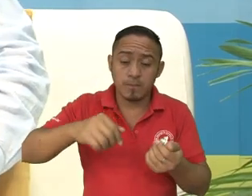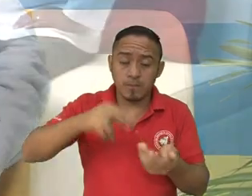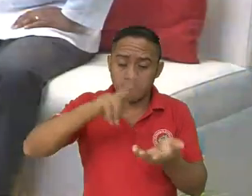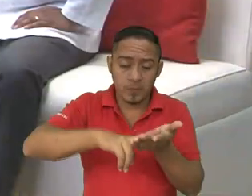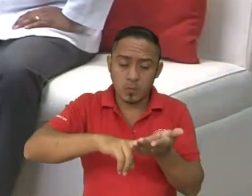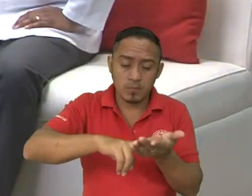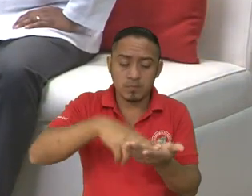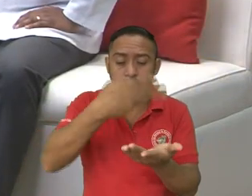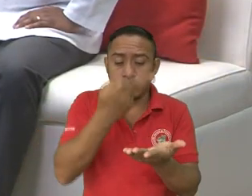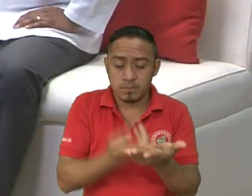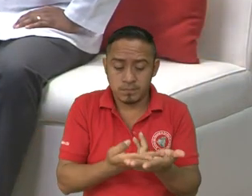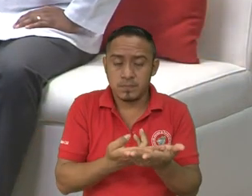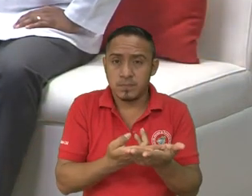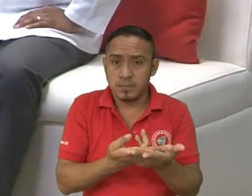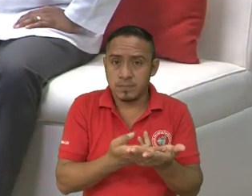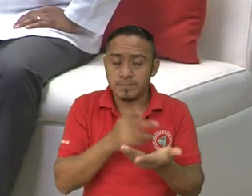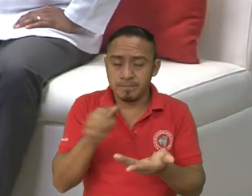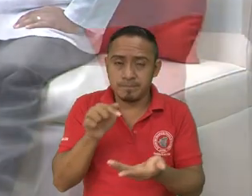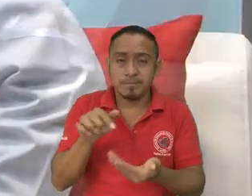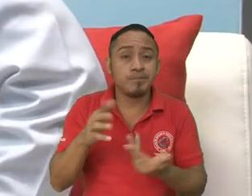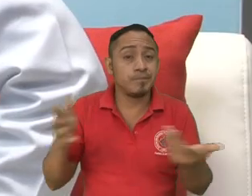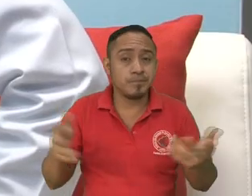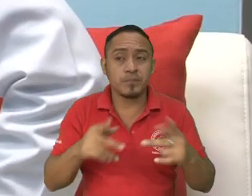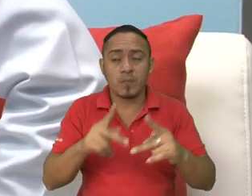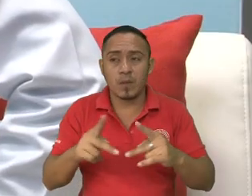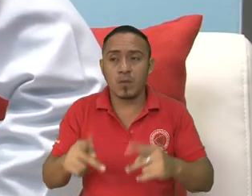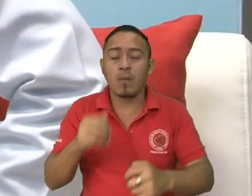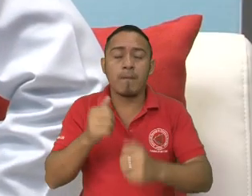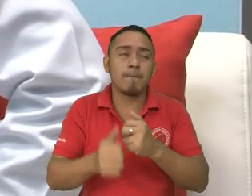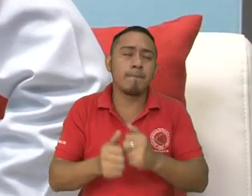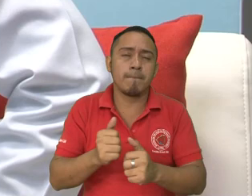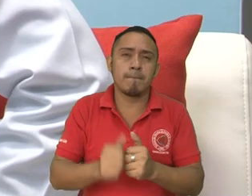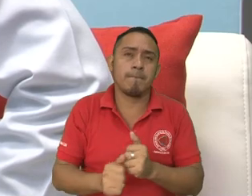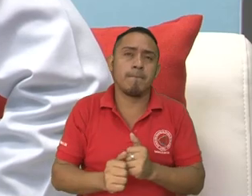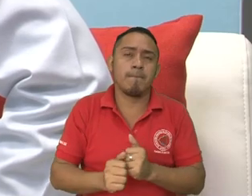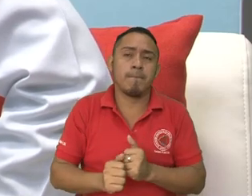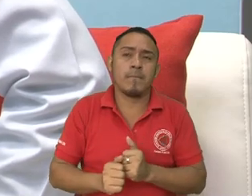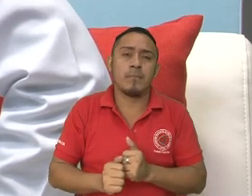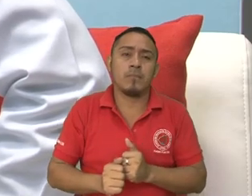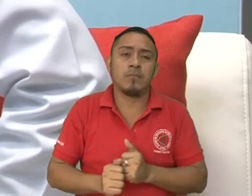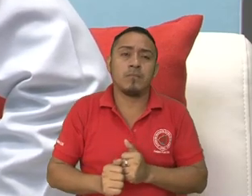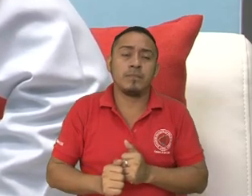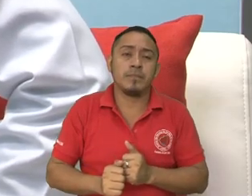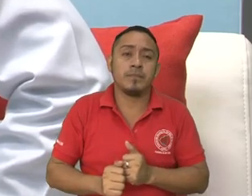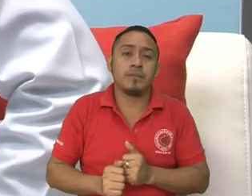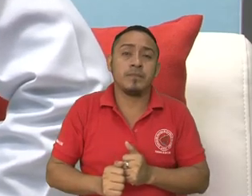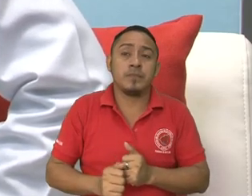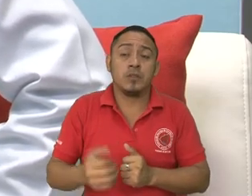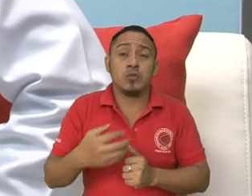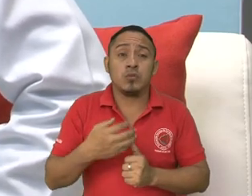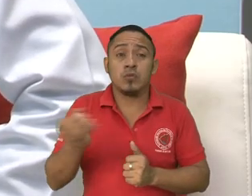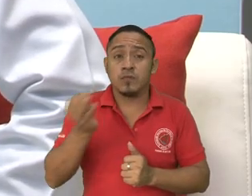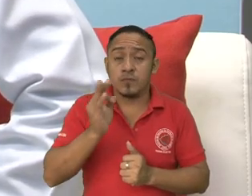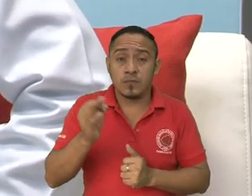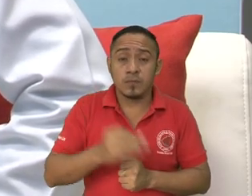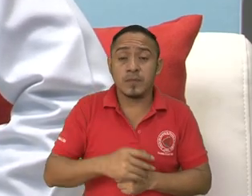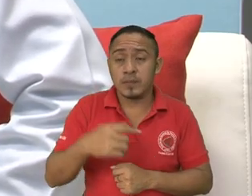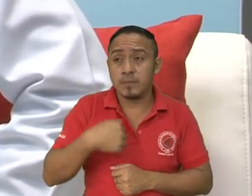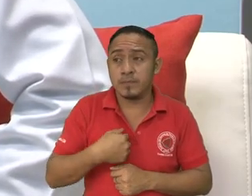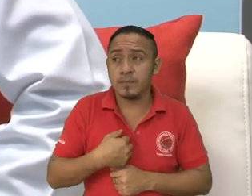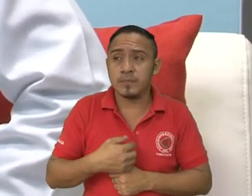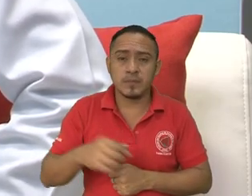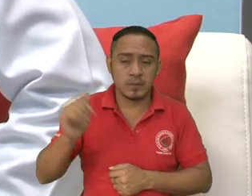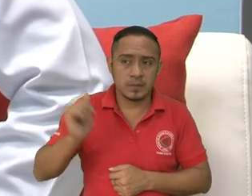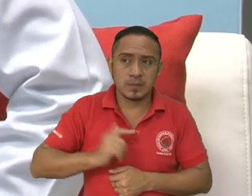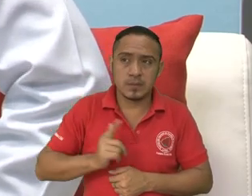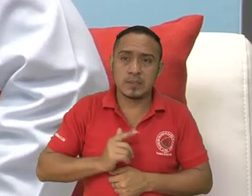que influye es, por ejemplo, personas que tienen afectación de su ciclo de respiración, personas que tienen